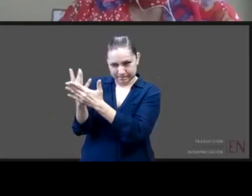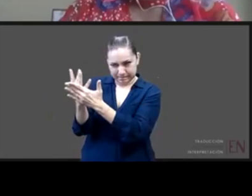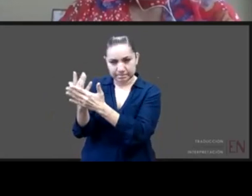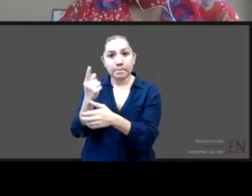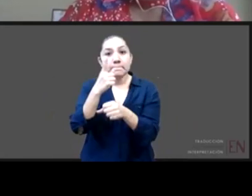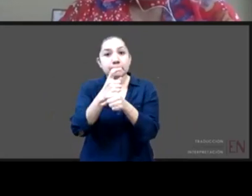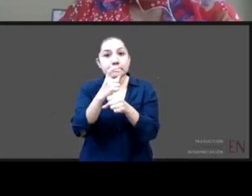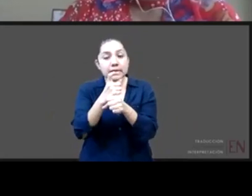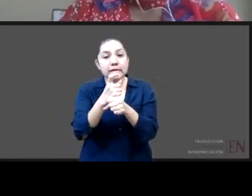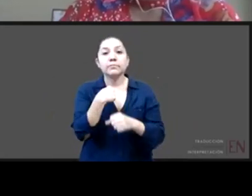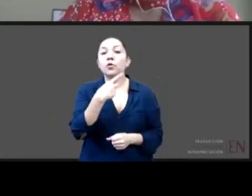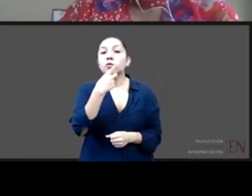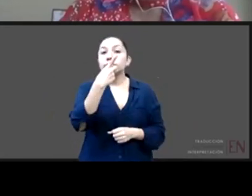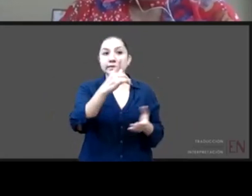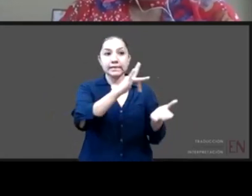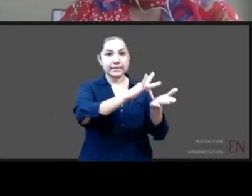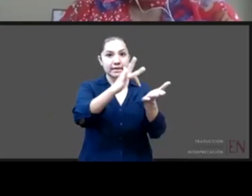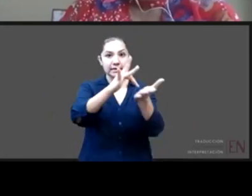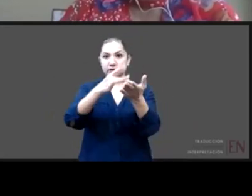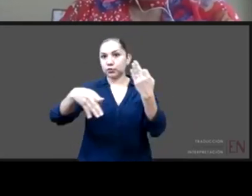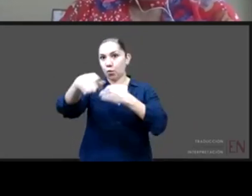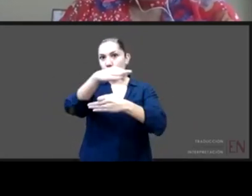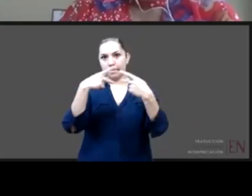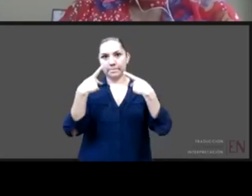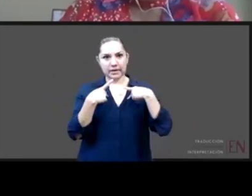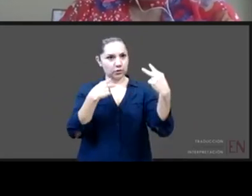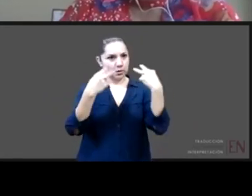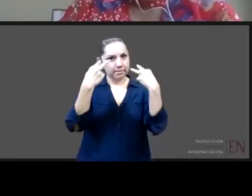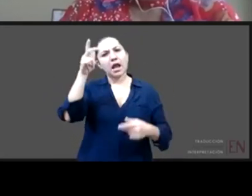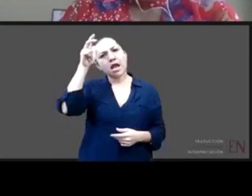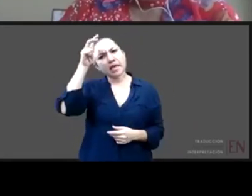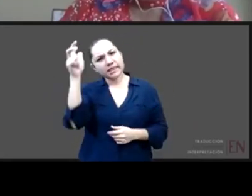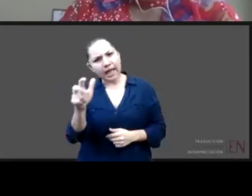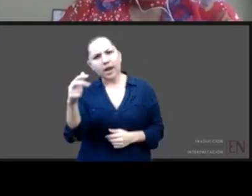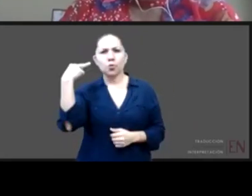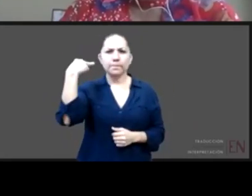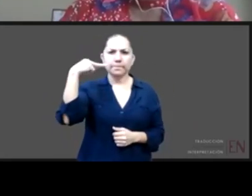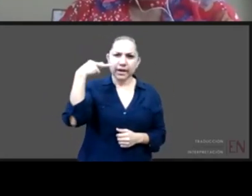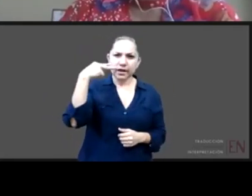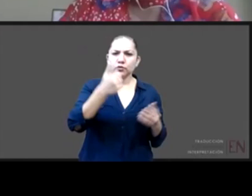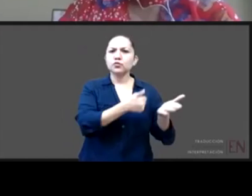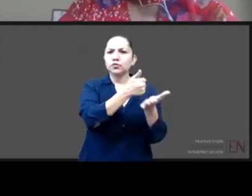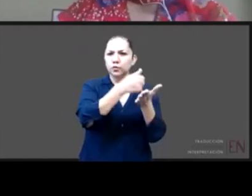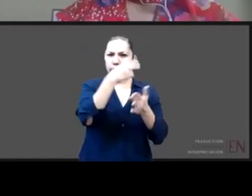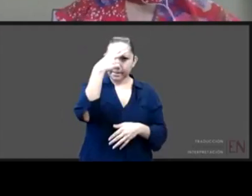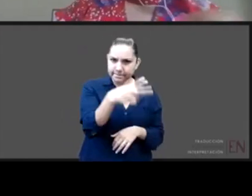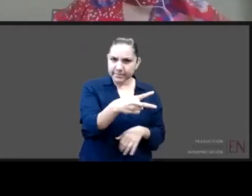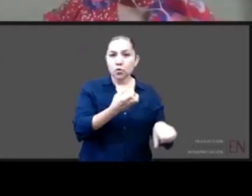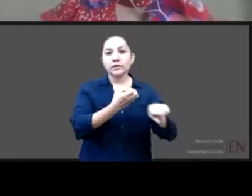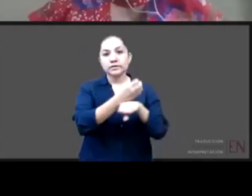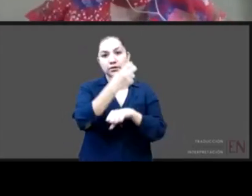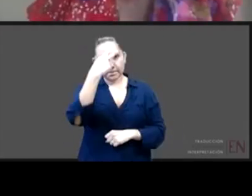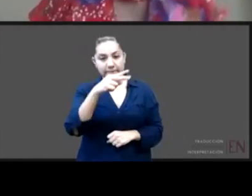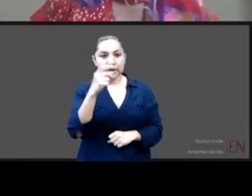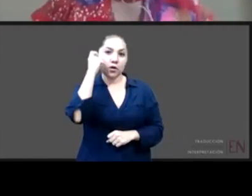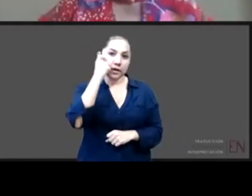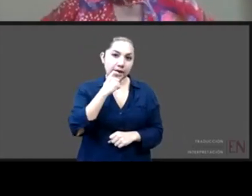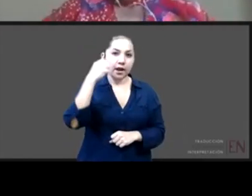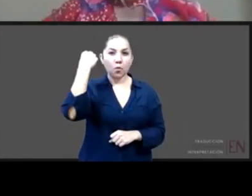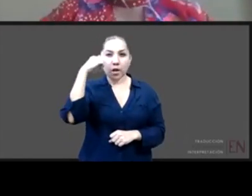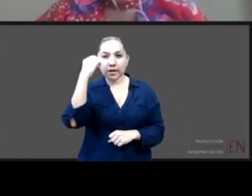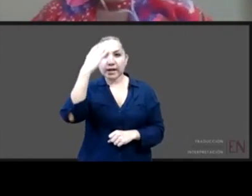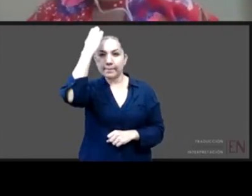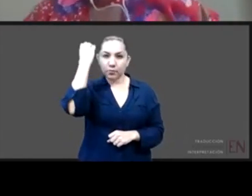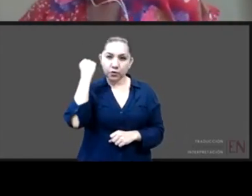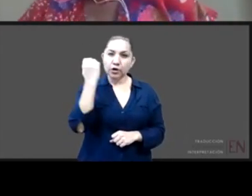están siguiendo. Tenemos participantes de Hidalgo, Veracruz, Ciudad de México, Estado de México, Guerrero, Oaxaca, Morelos, Sonora, Durango,